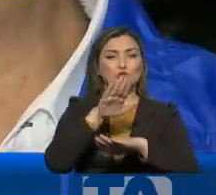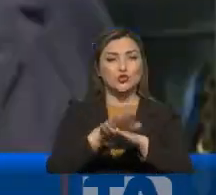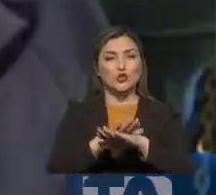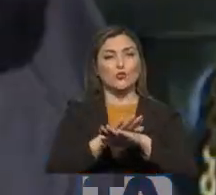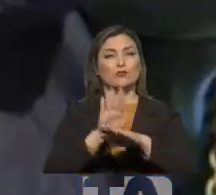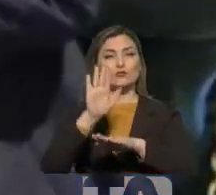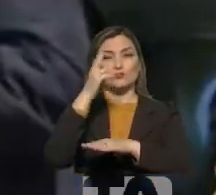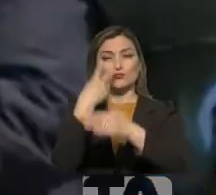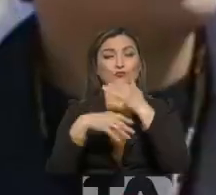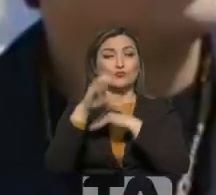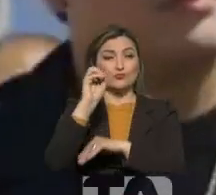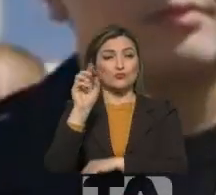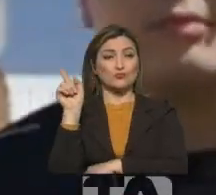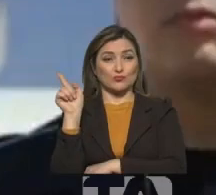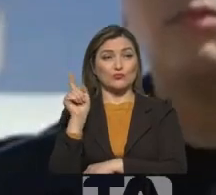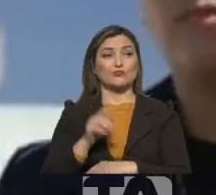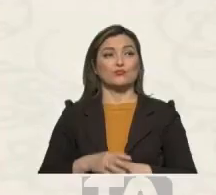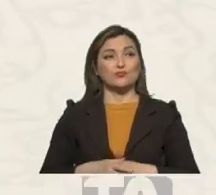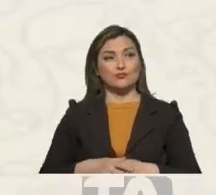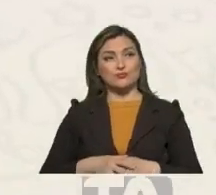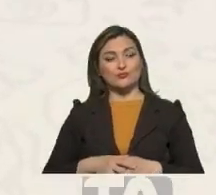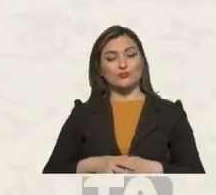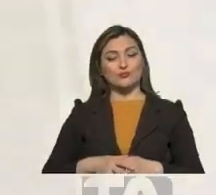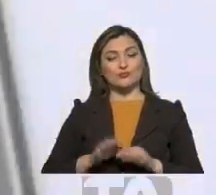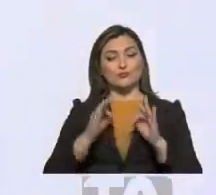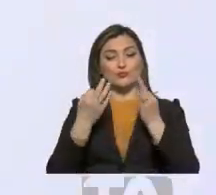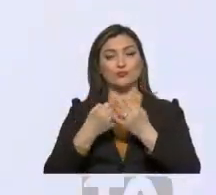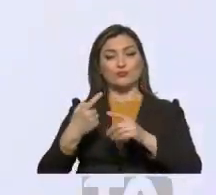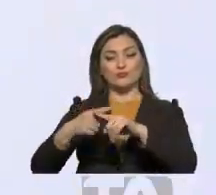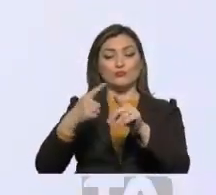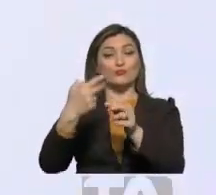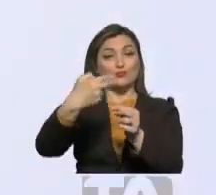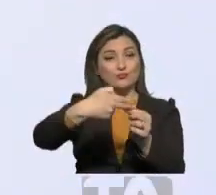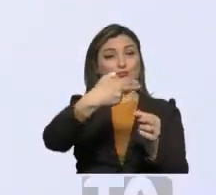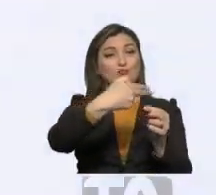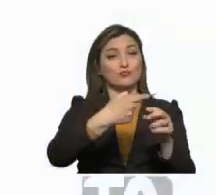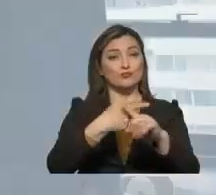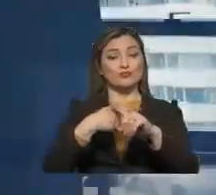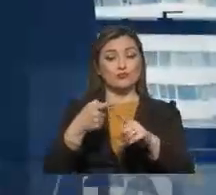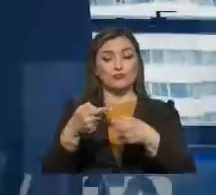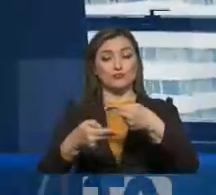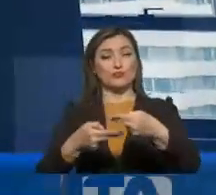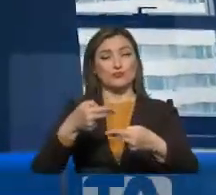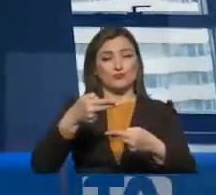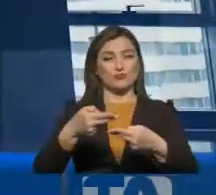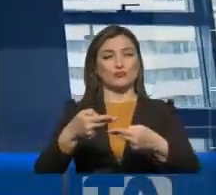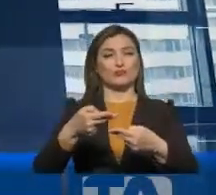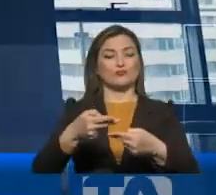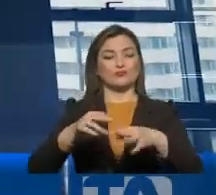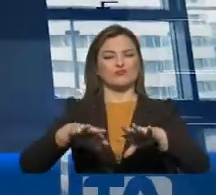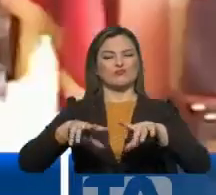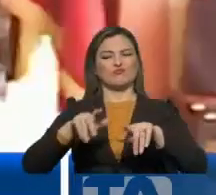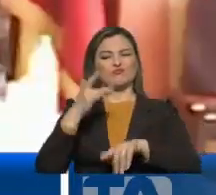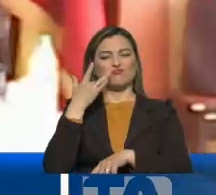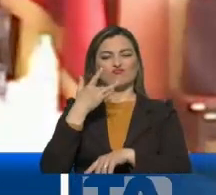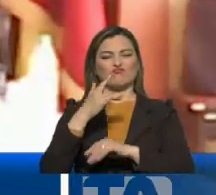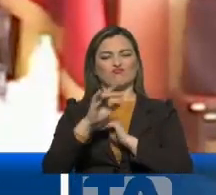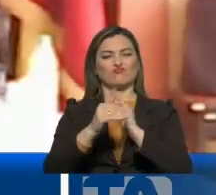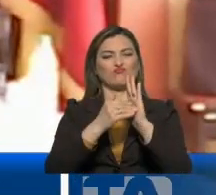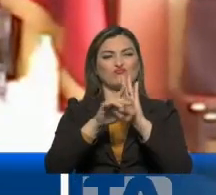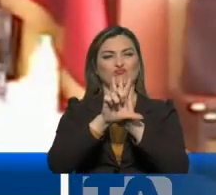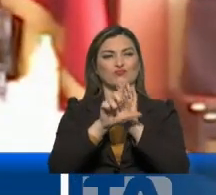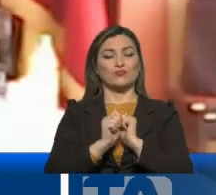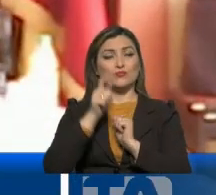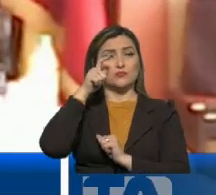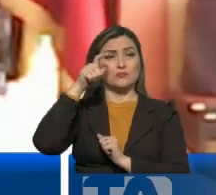su hijo sebastián yunda y otros familiares involucrados en otros supuestos actos irregulares del fiscal alberto